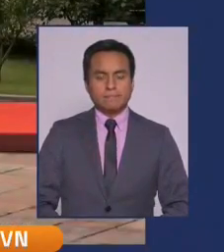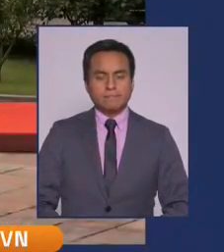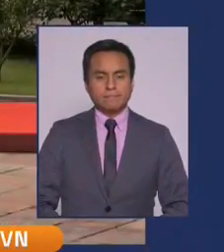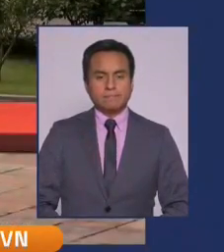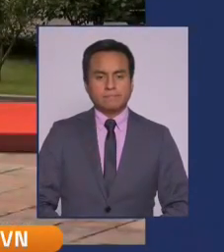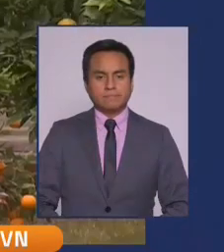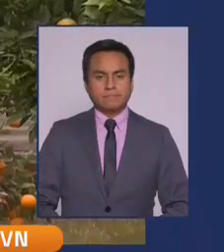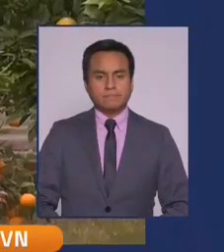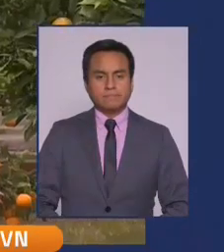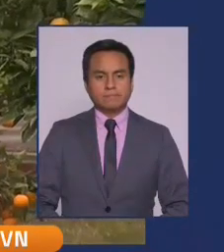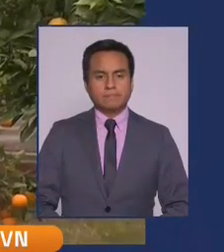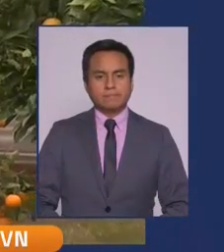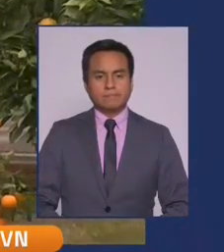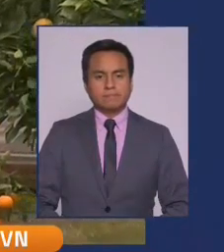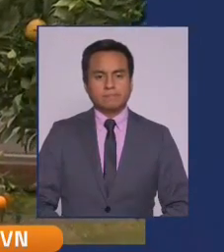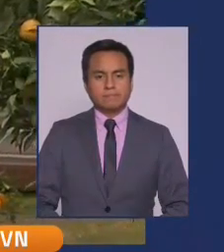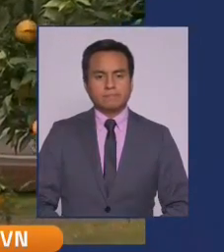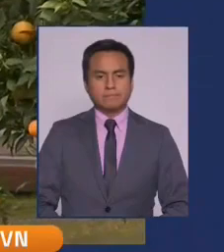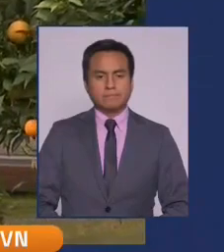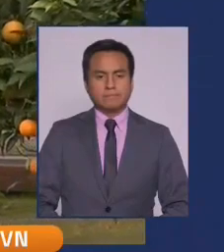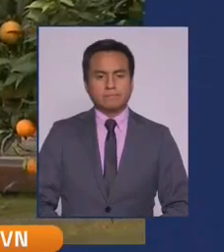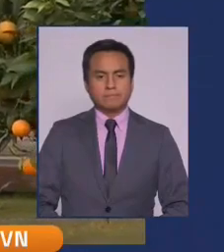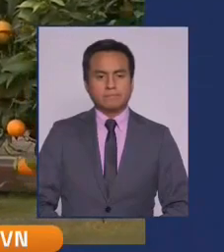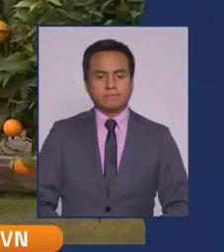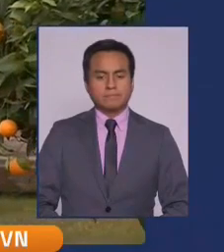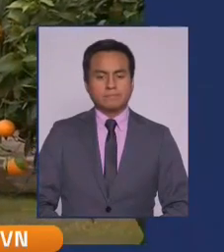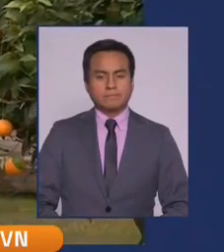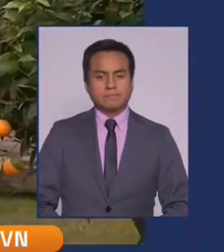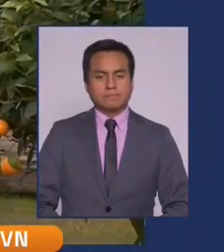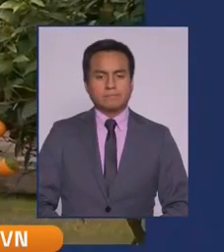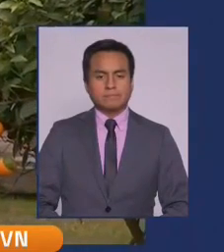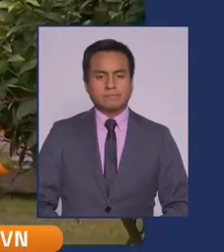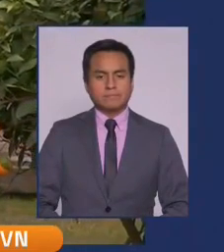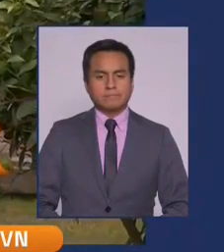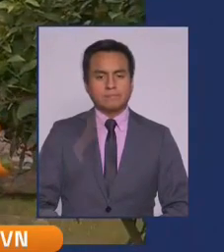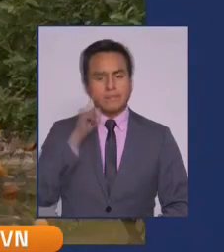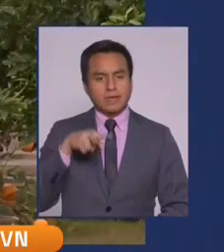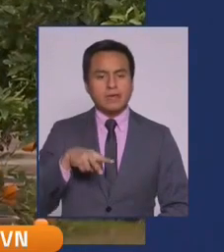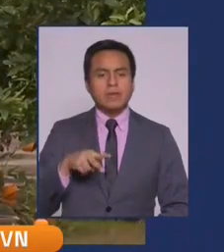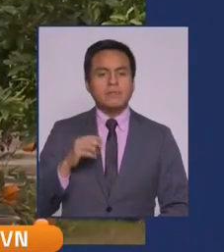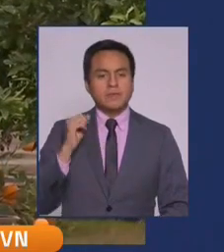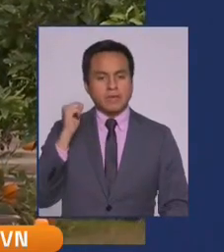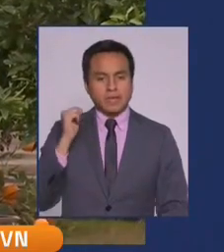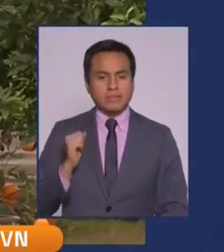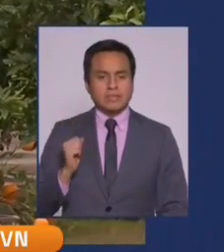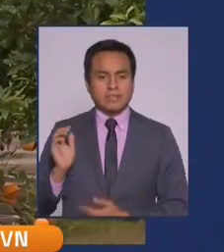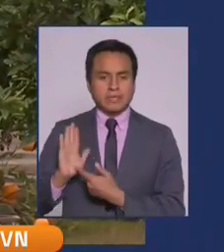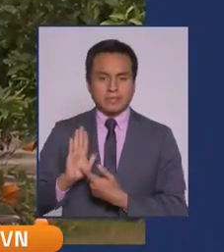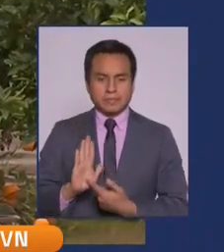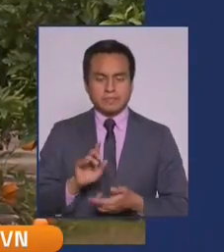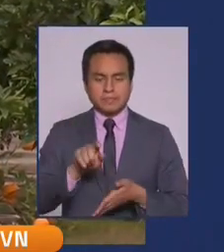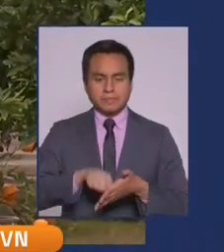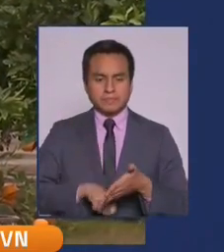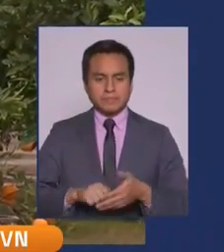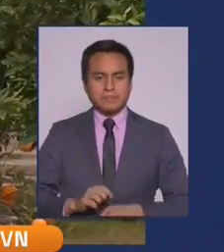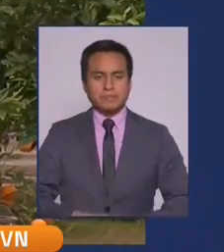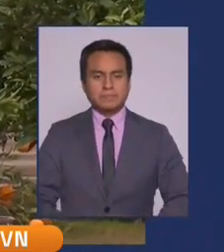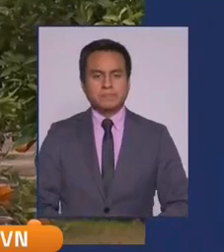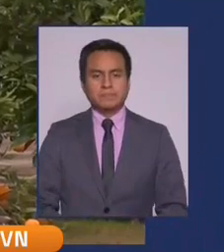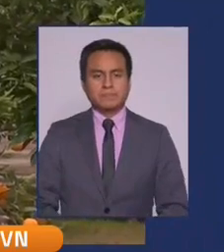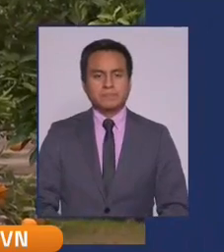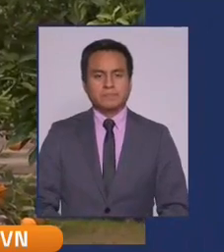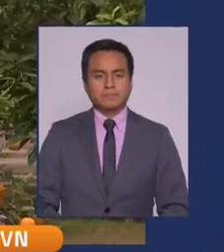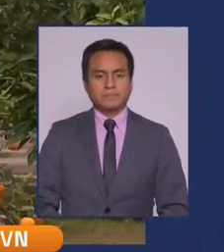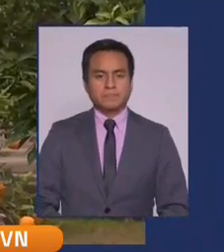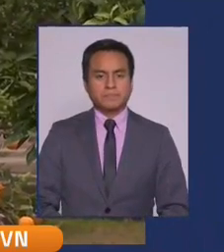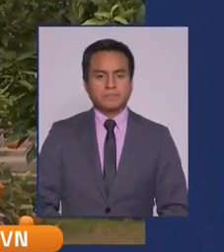piscina con una ley corta. Entonces, después hablamos del veto. Y nosotros, además, le hicimos saber las razones. No era un